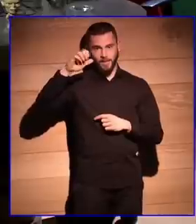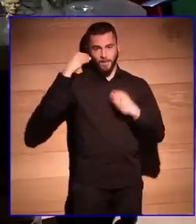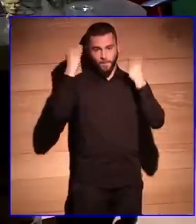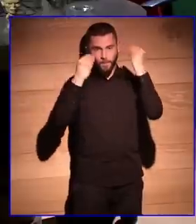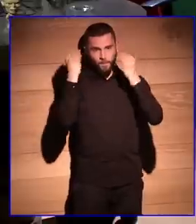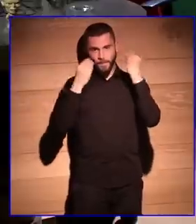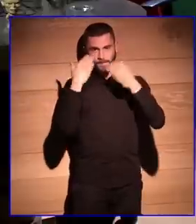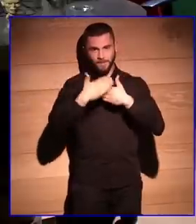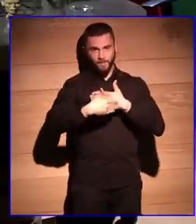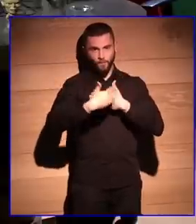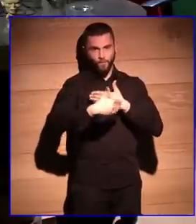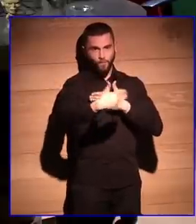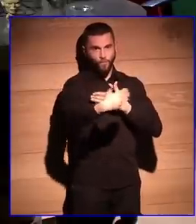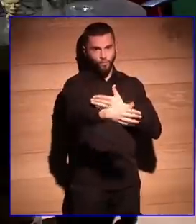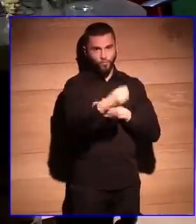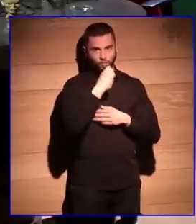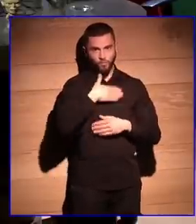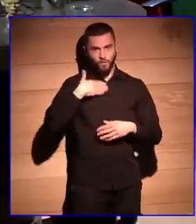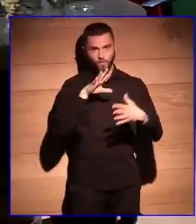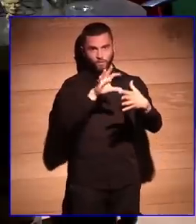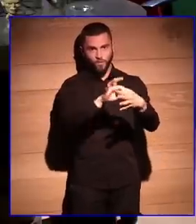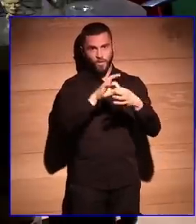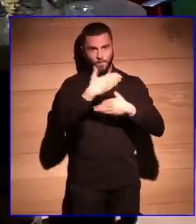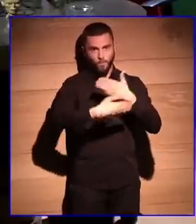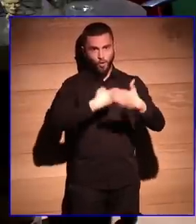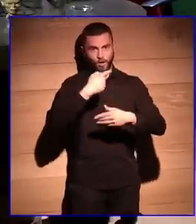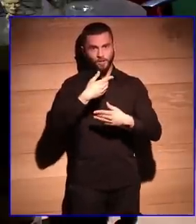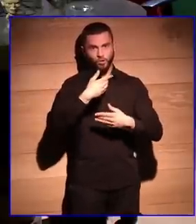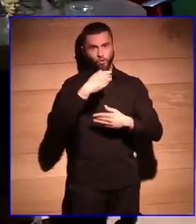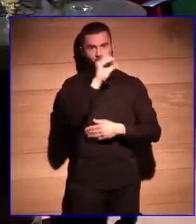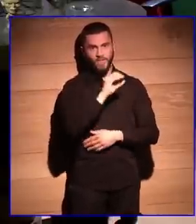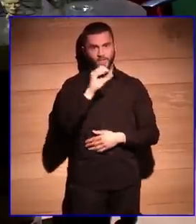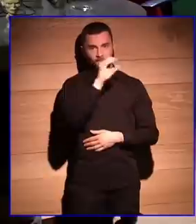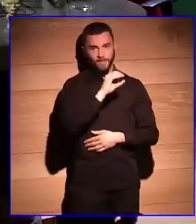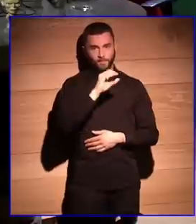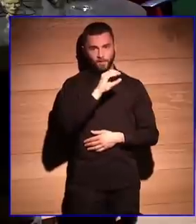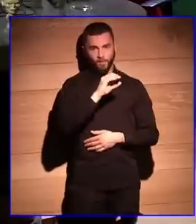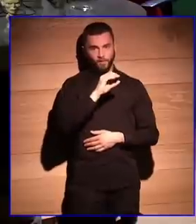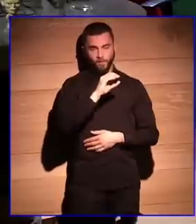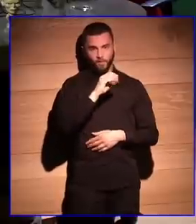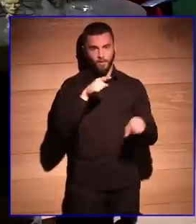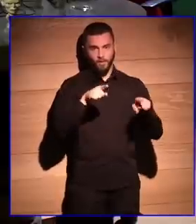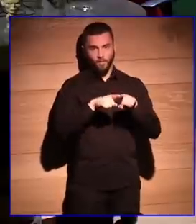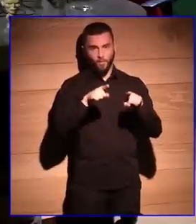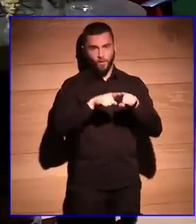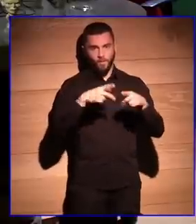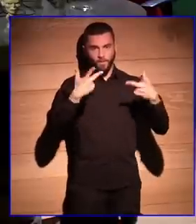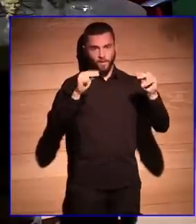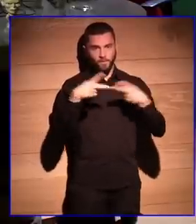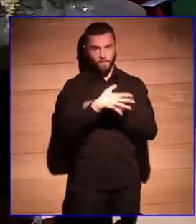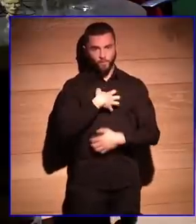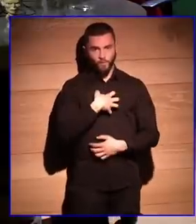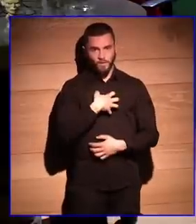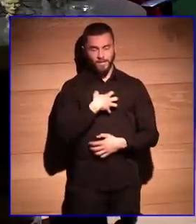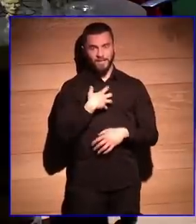futuro beatífico que él mismo atribuía al progreso científico como fin inevitable,